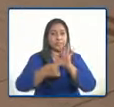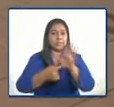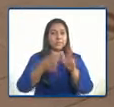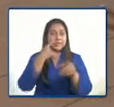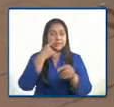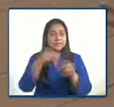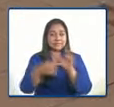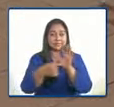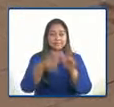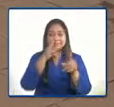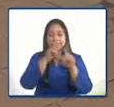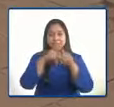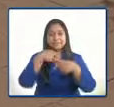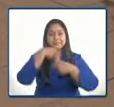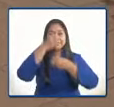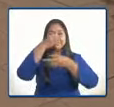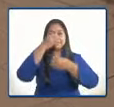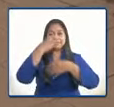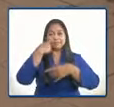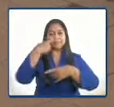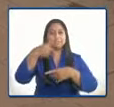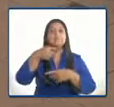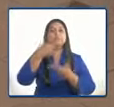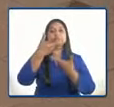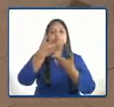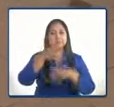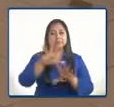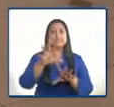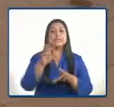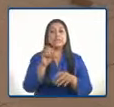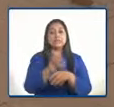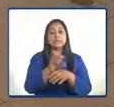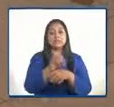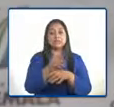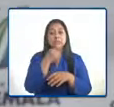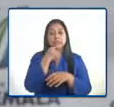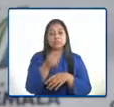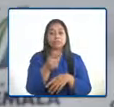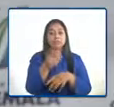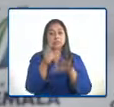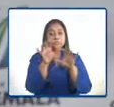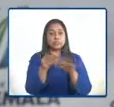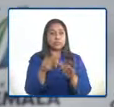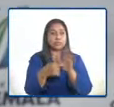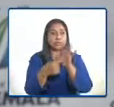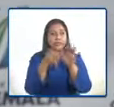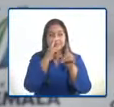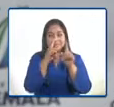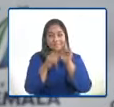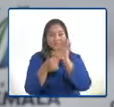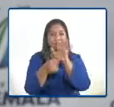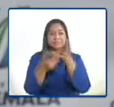vimos en el tutorial, ya viene a darle un mensaje de texto de confirmación